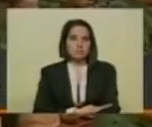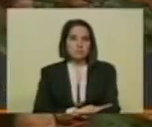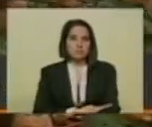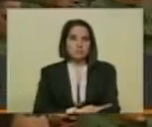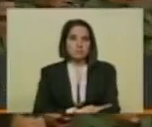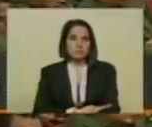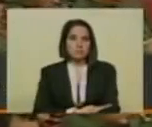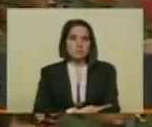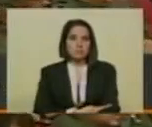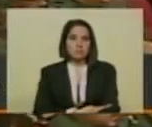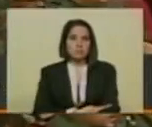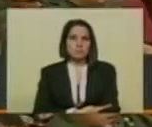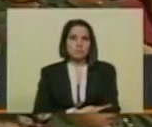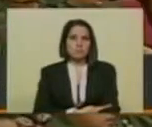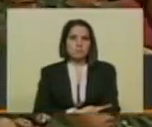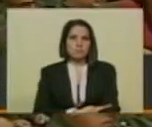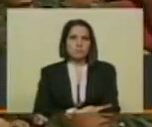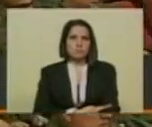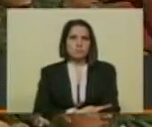oficiales,